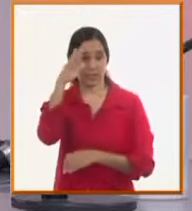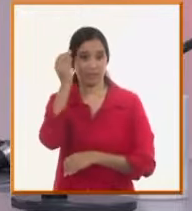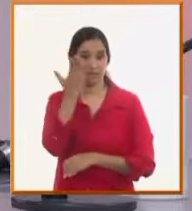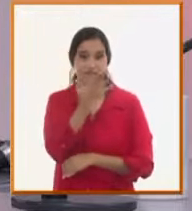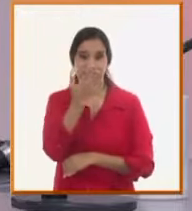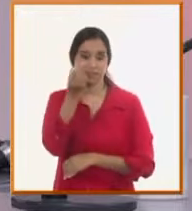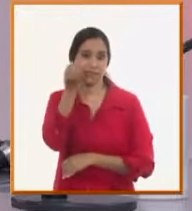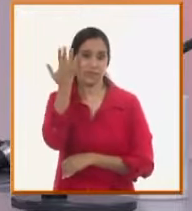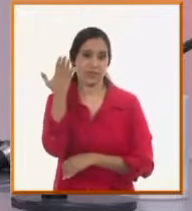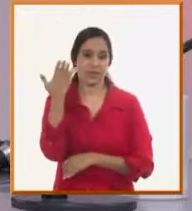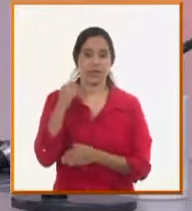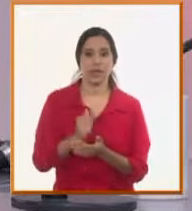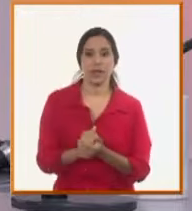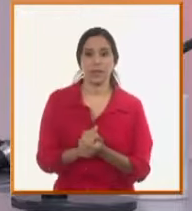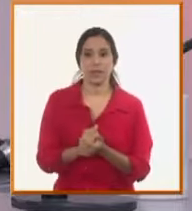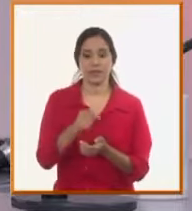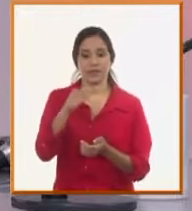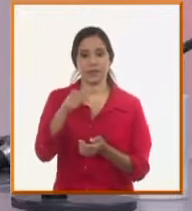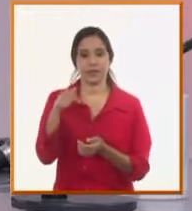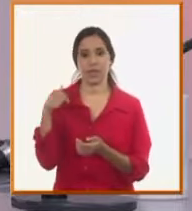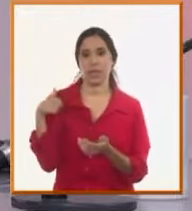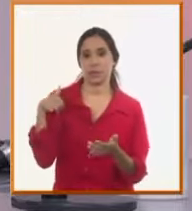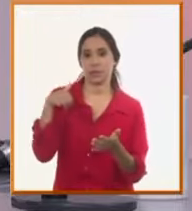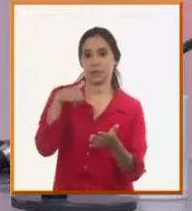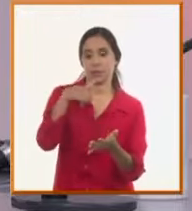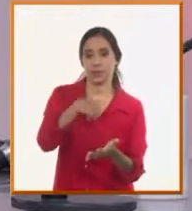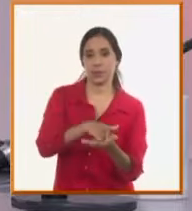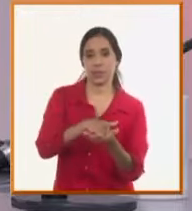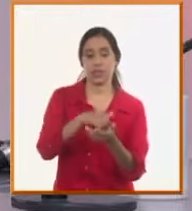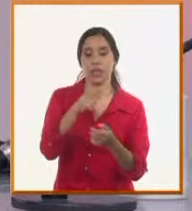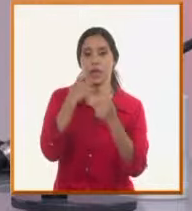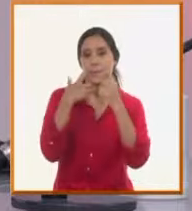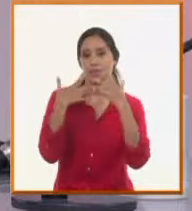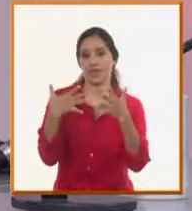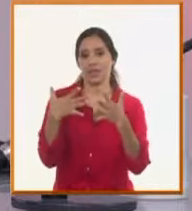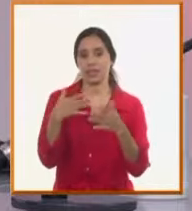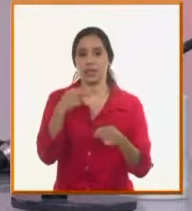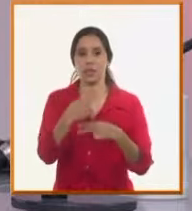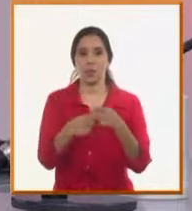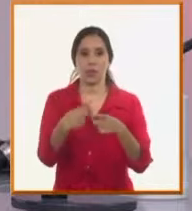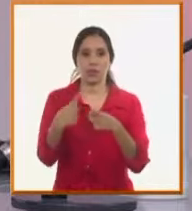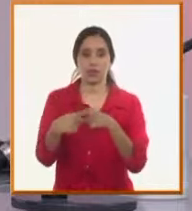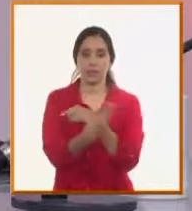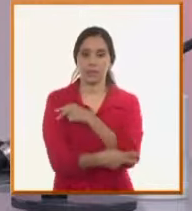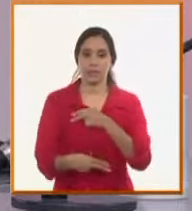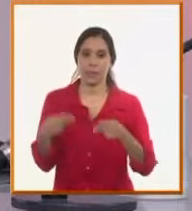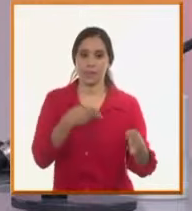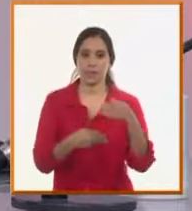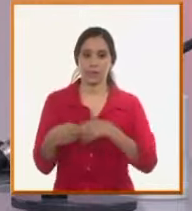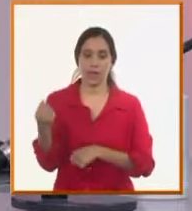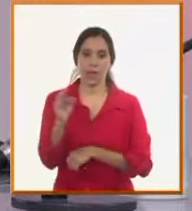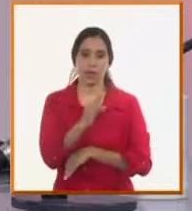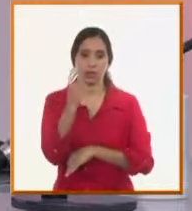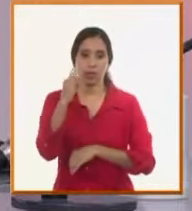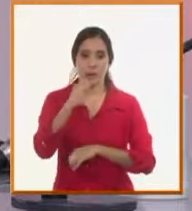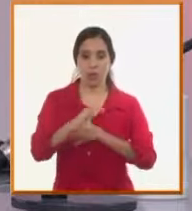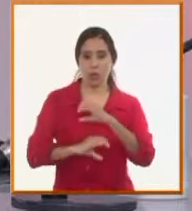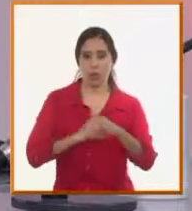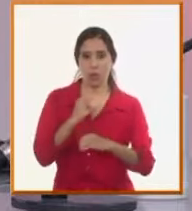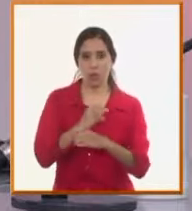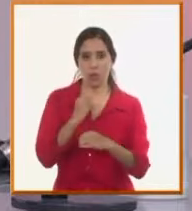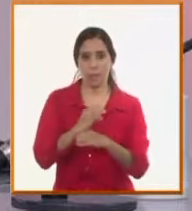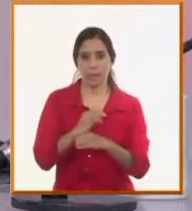Bermúdez, ha llegado a San Vicente y las Granadinas para participar en la octava cumbre de la Comunidad de Estados